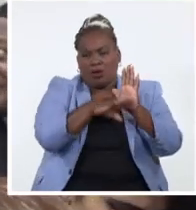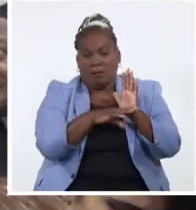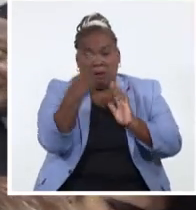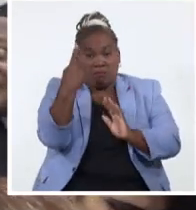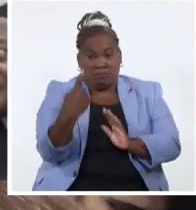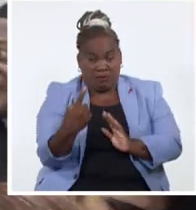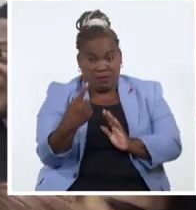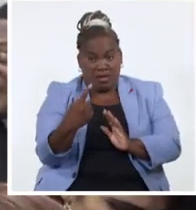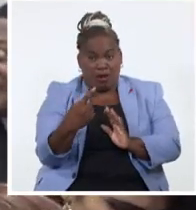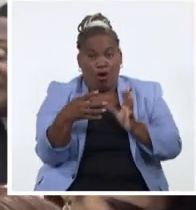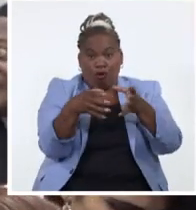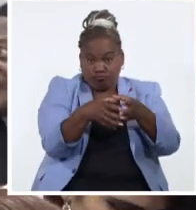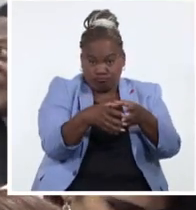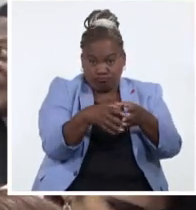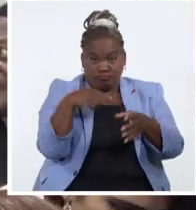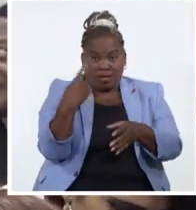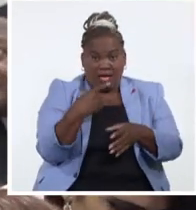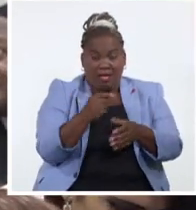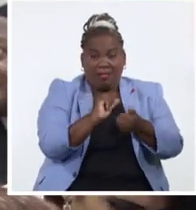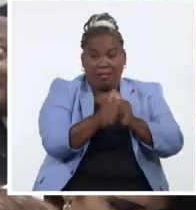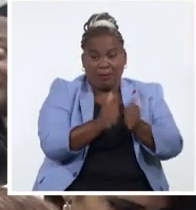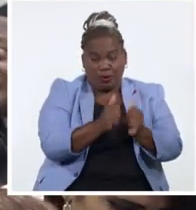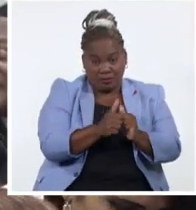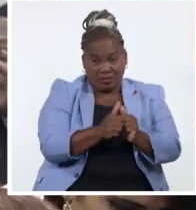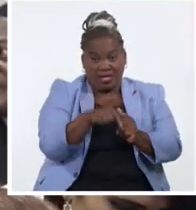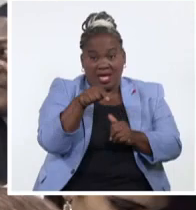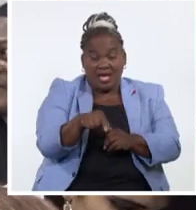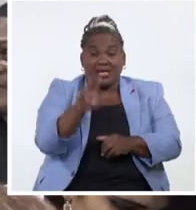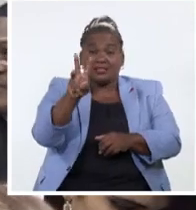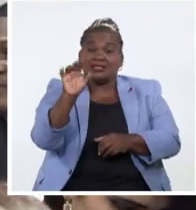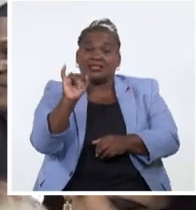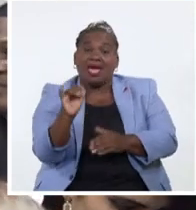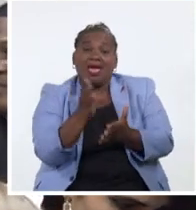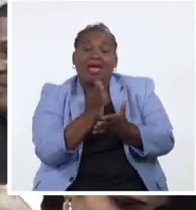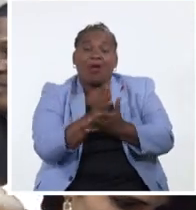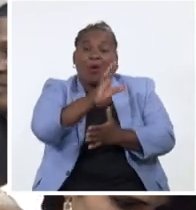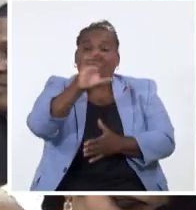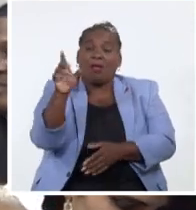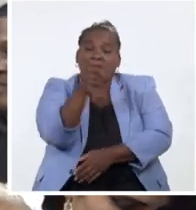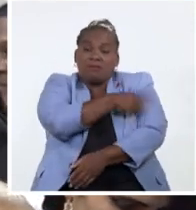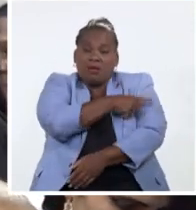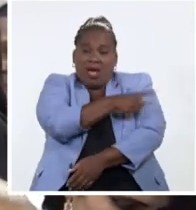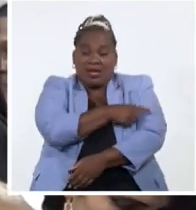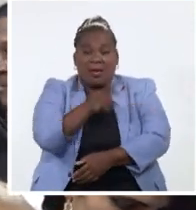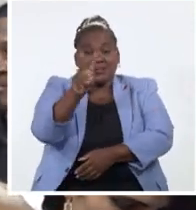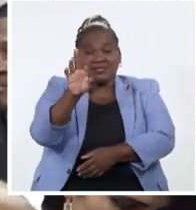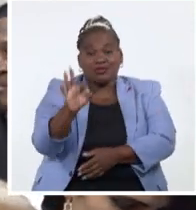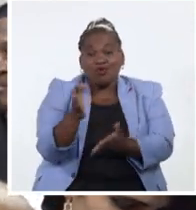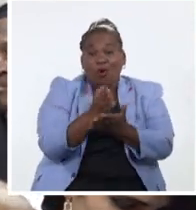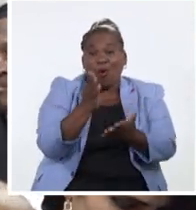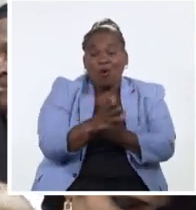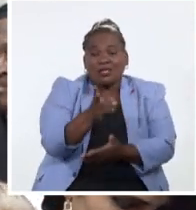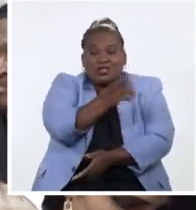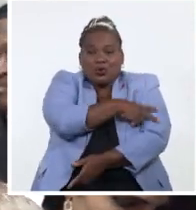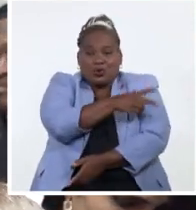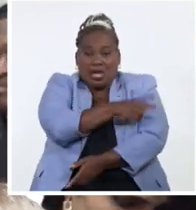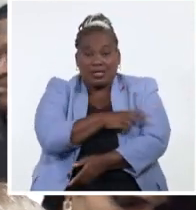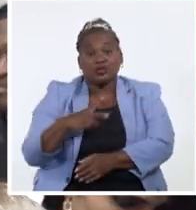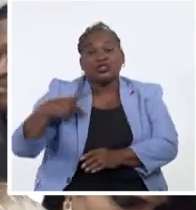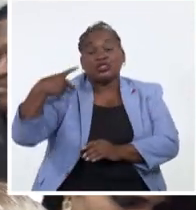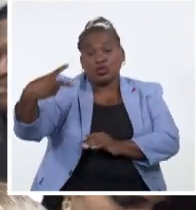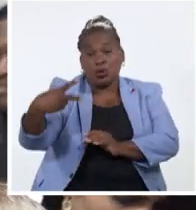el Consejo Nacional de deportes con presencia en 36 escuelas primarias y 28 escuelas secundarias el segundo programa